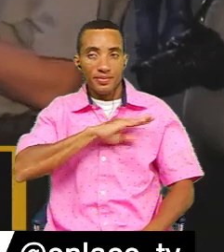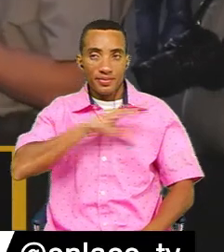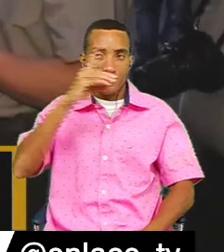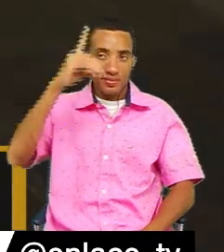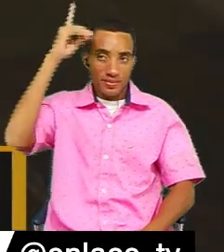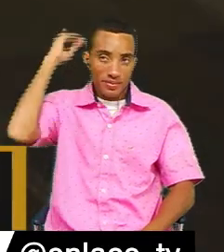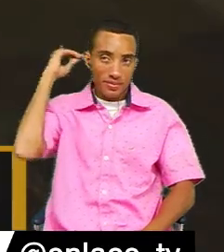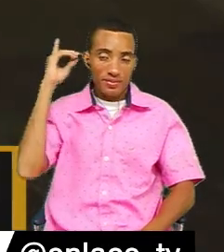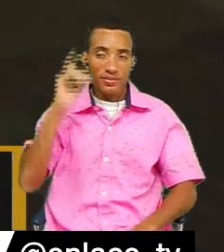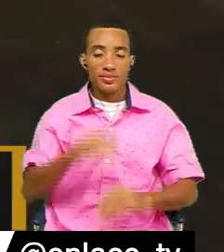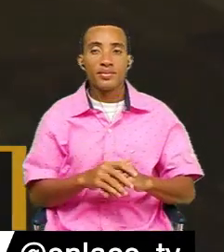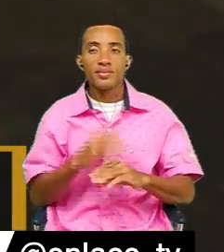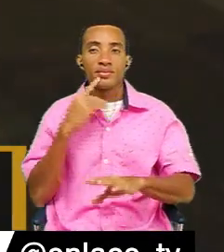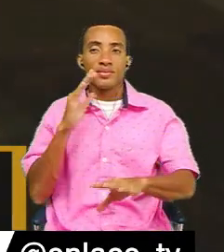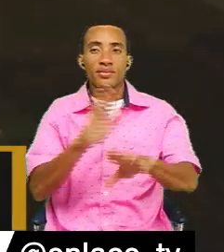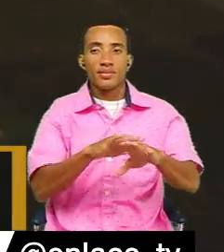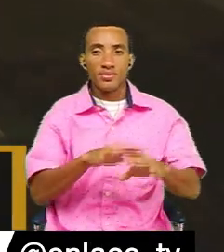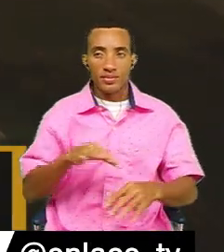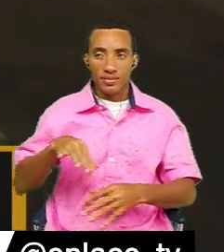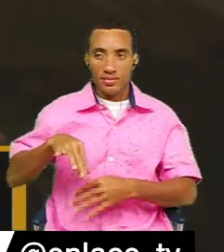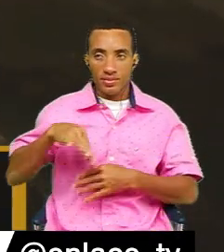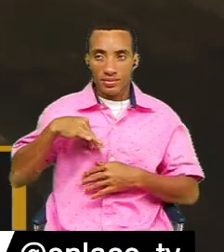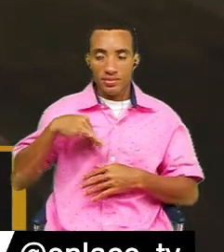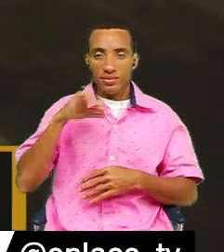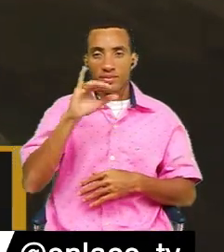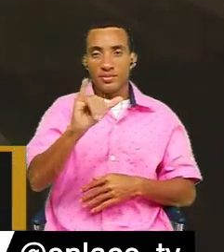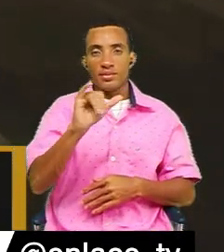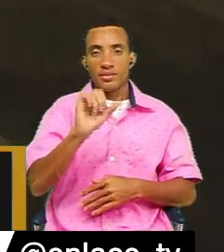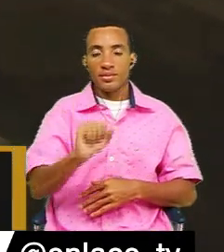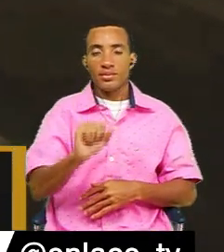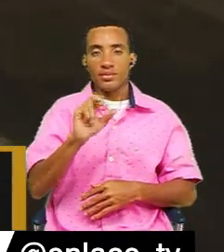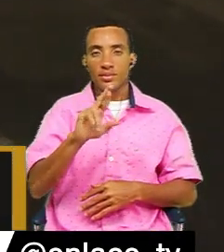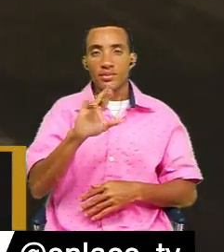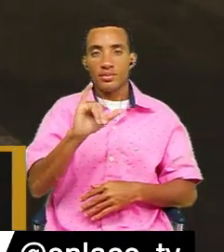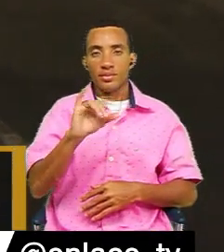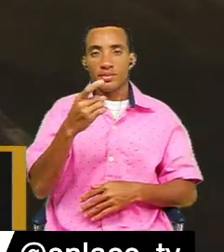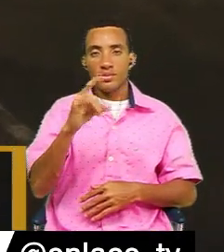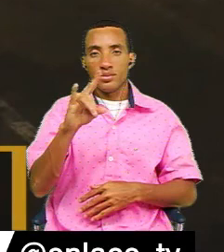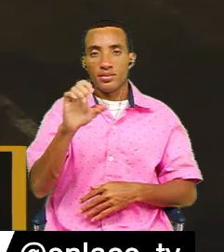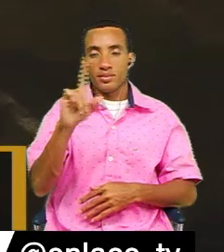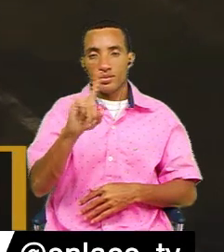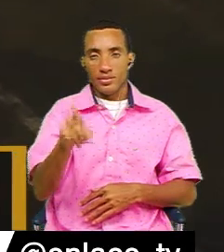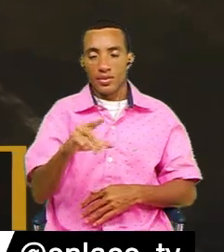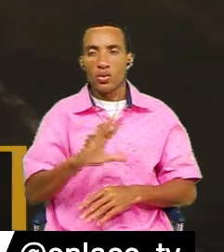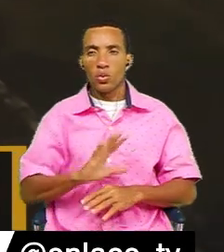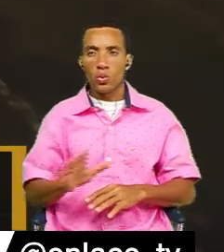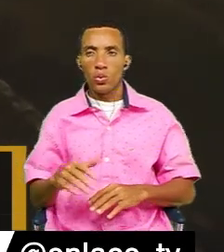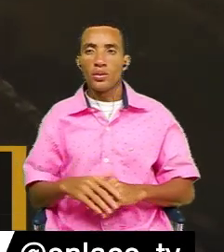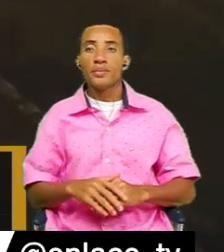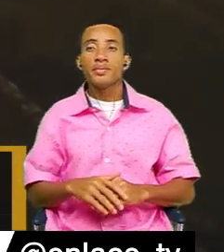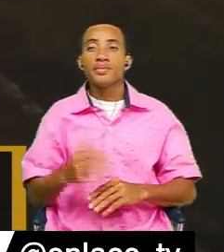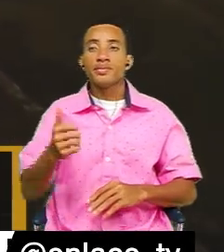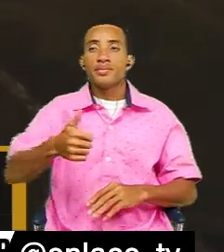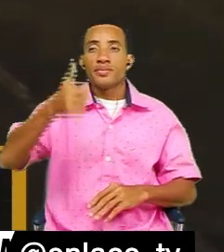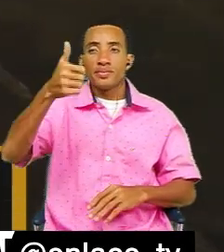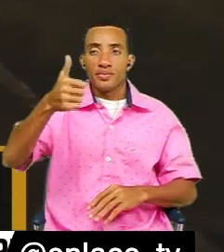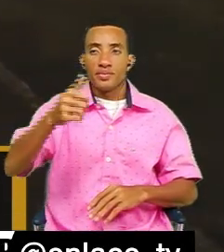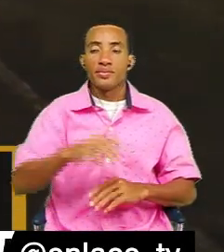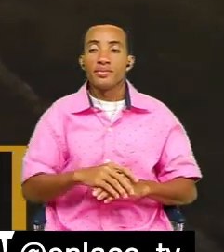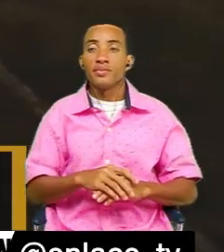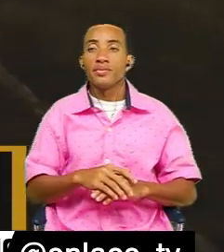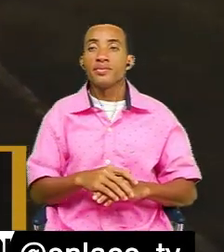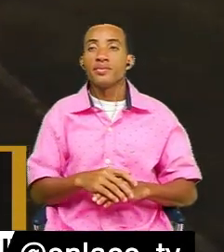Echeverry, entregó la orden al mérito Yariguíes por esa brillante labor y desempeño que ha desarrollado como comandante del Departamento de Policía